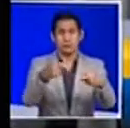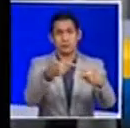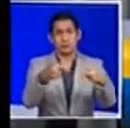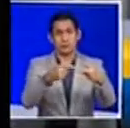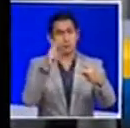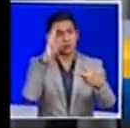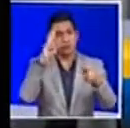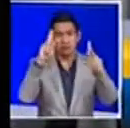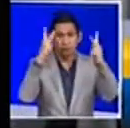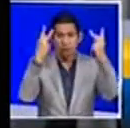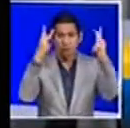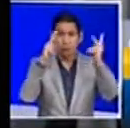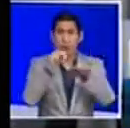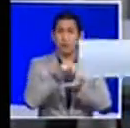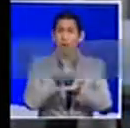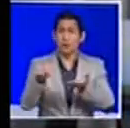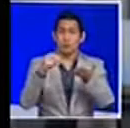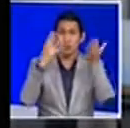en Alborada, norte de Guayaquil.